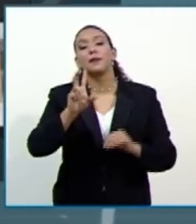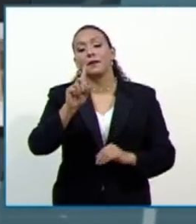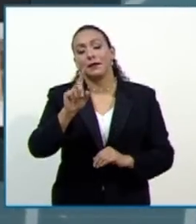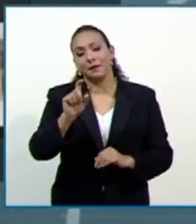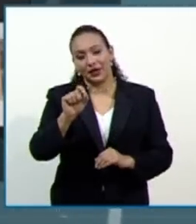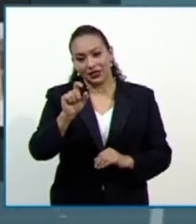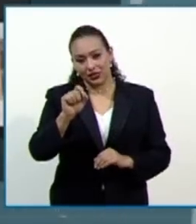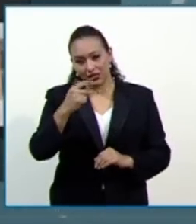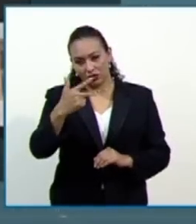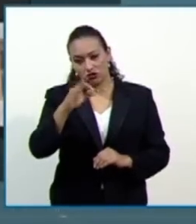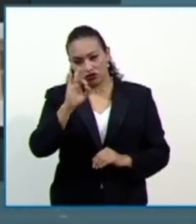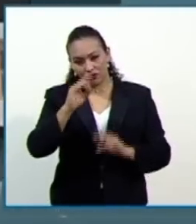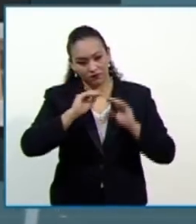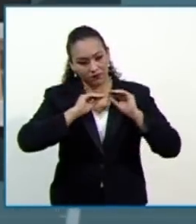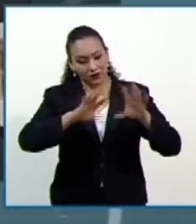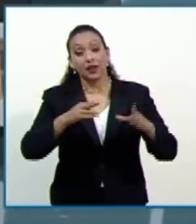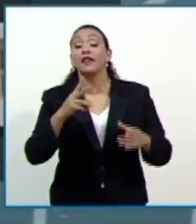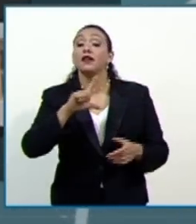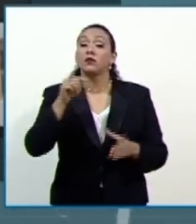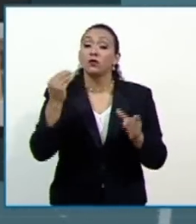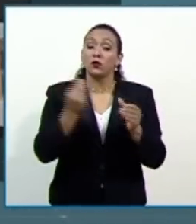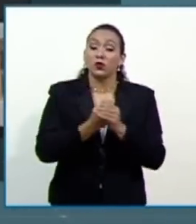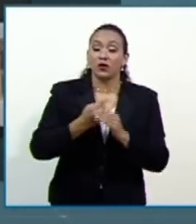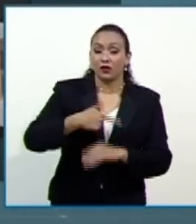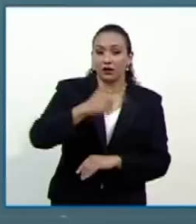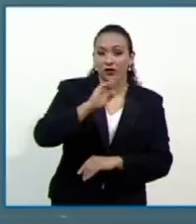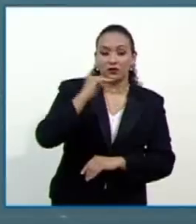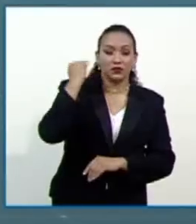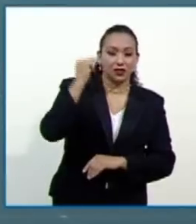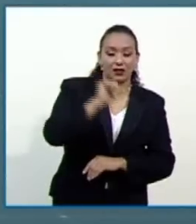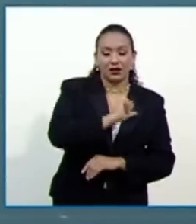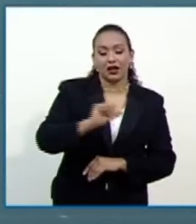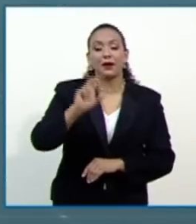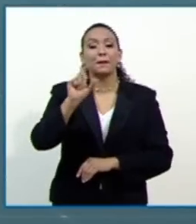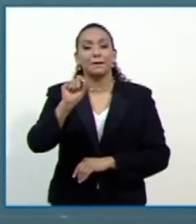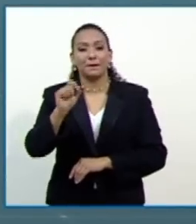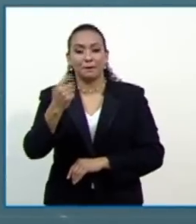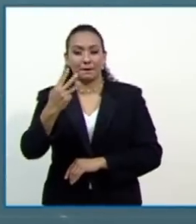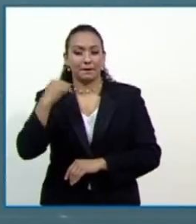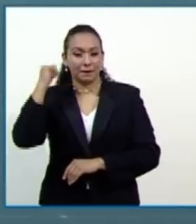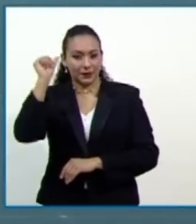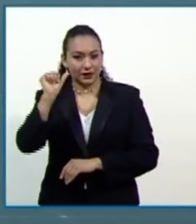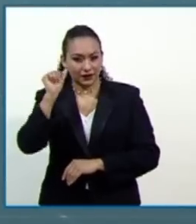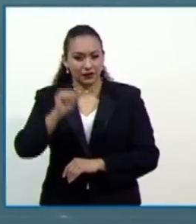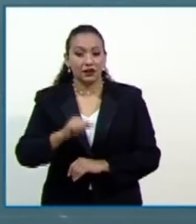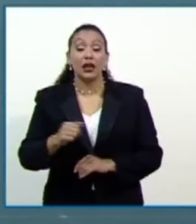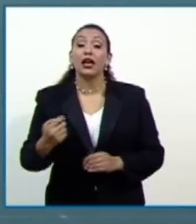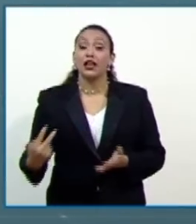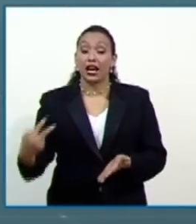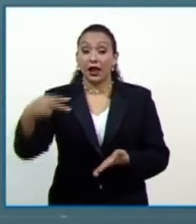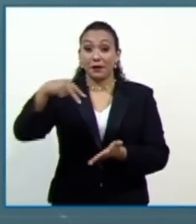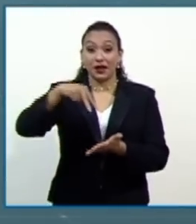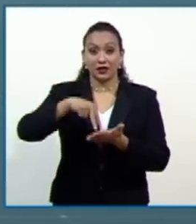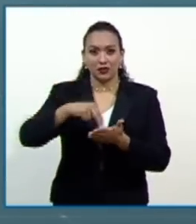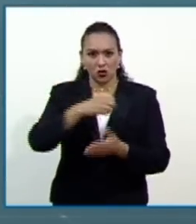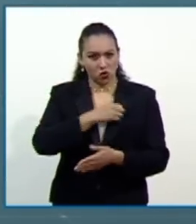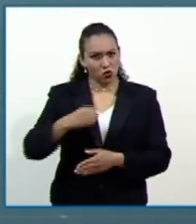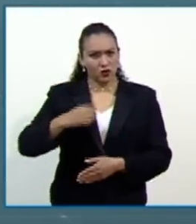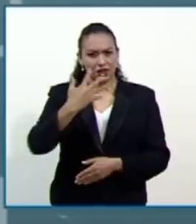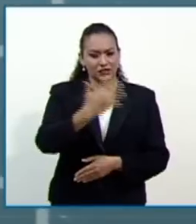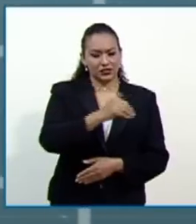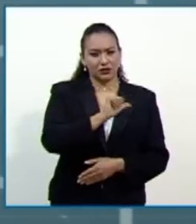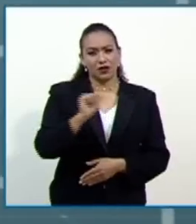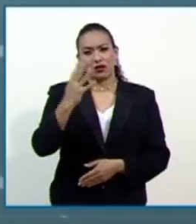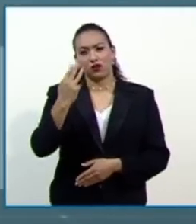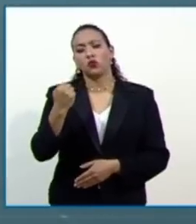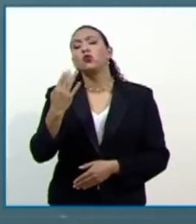La fase virtual del curso se llevará a cabo del 12 de marzo al 23 de abril y la presencial obligatoria del 5 al 9 de